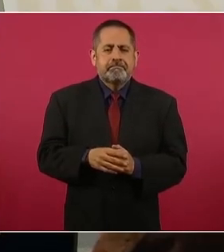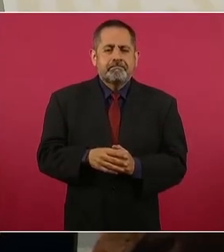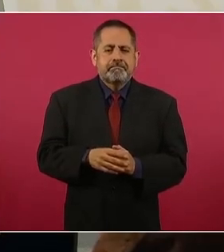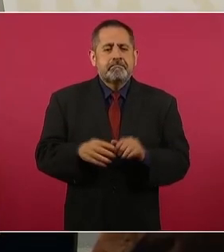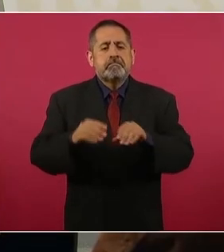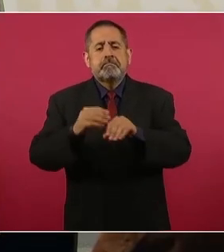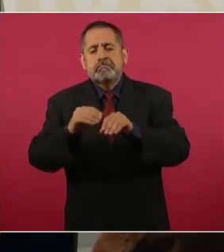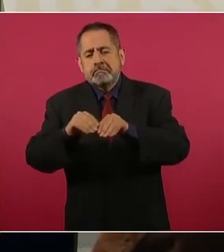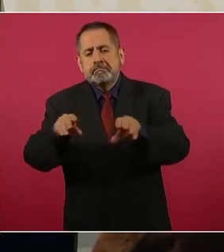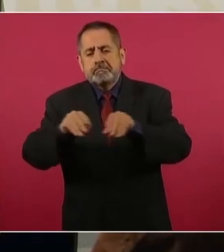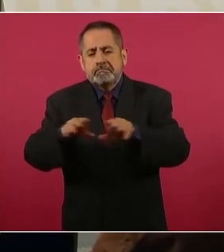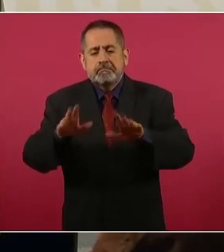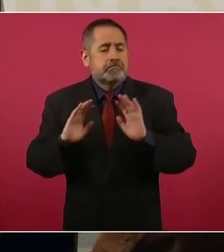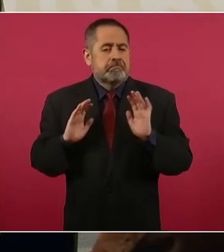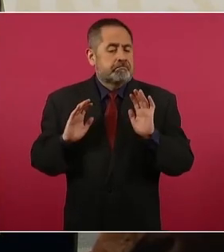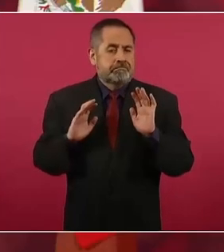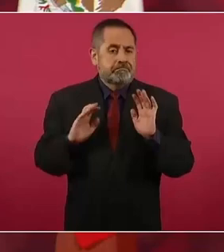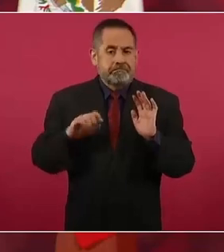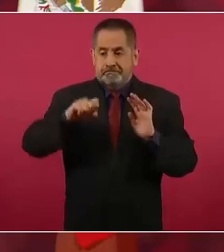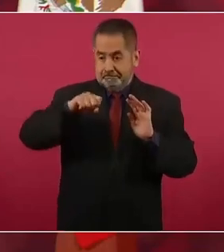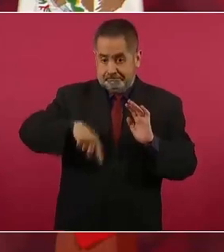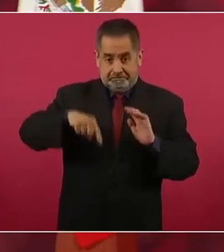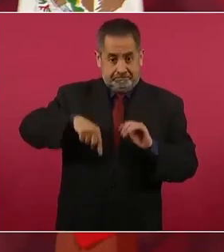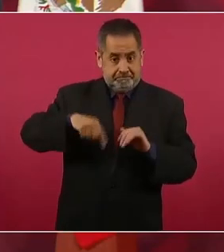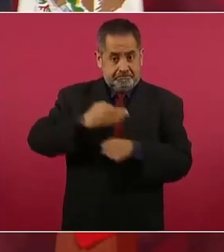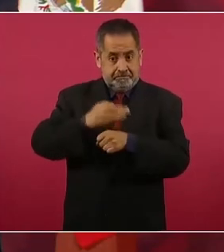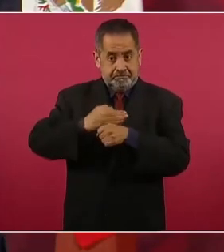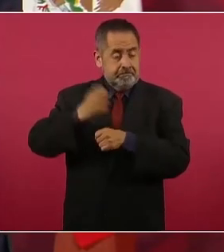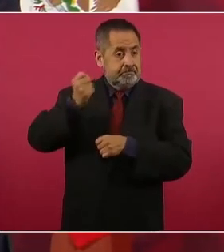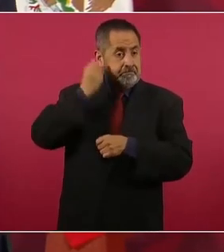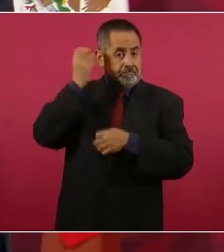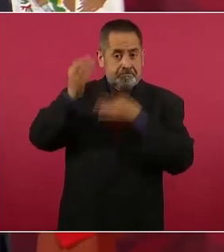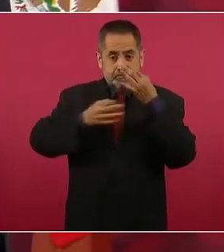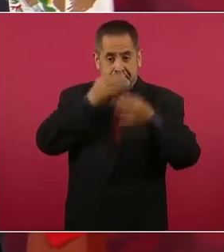para informar, es también